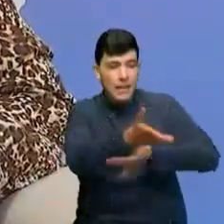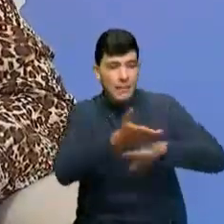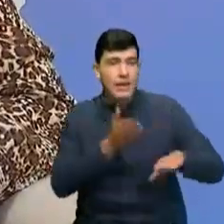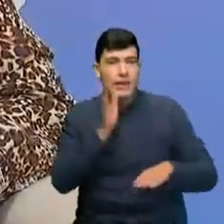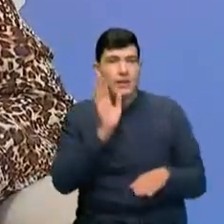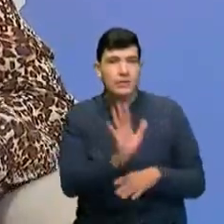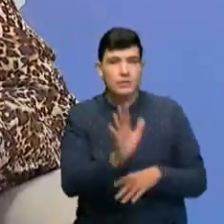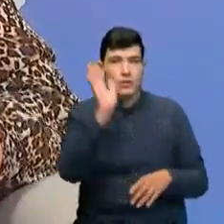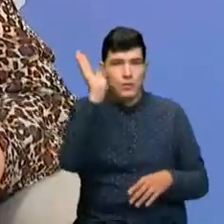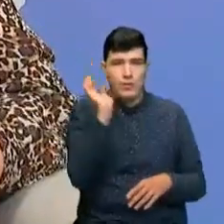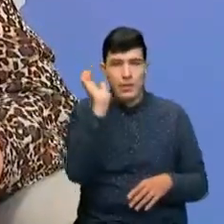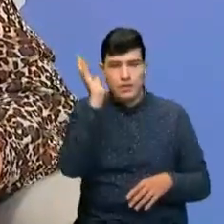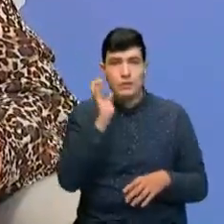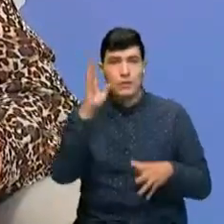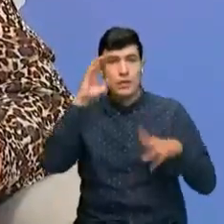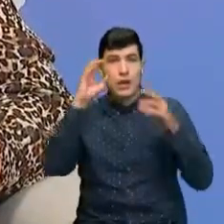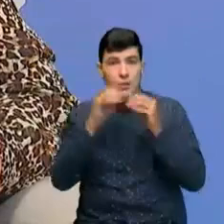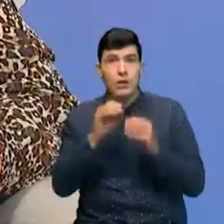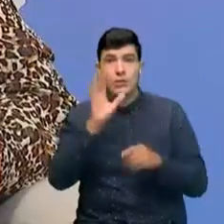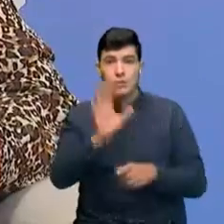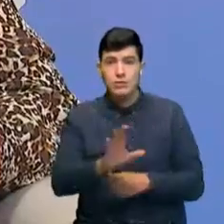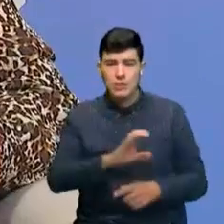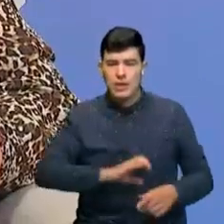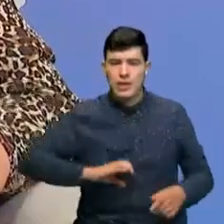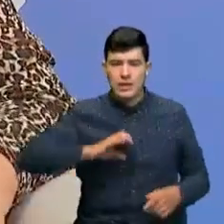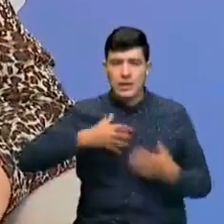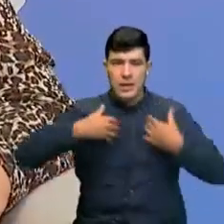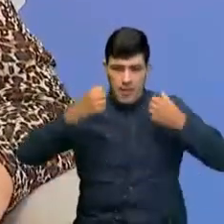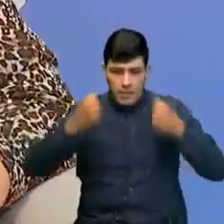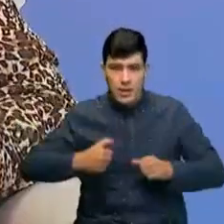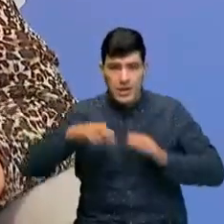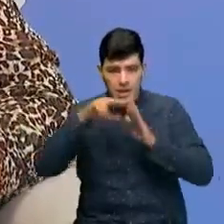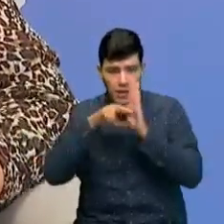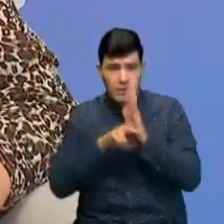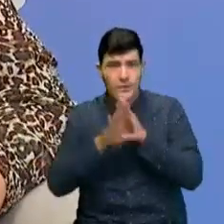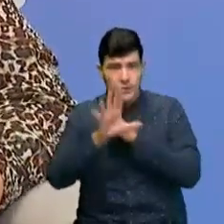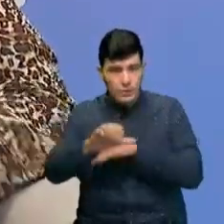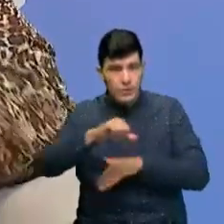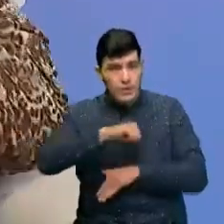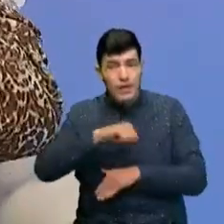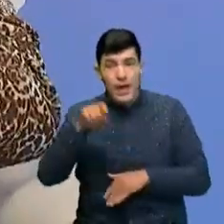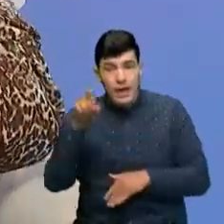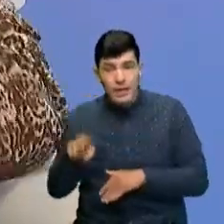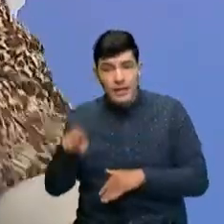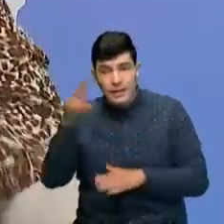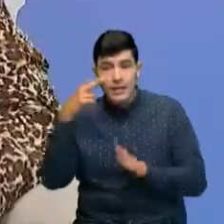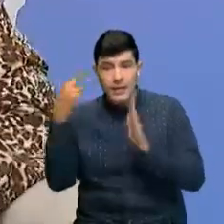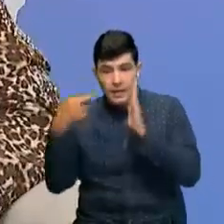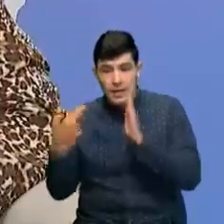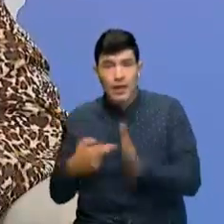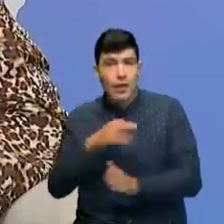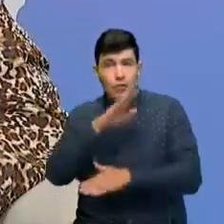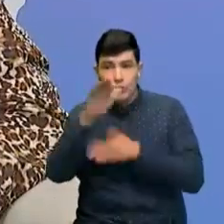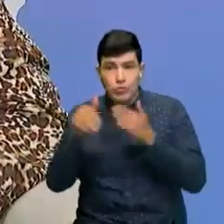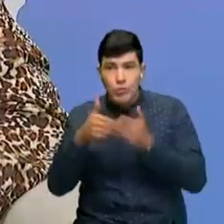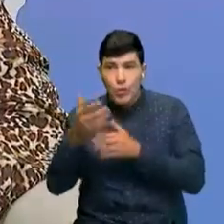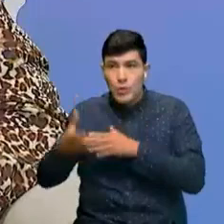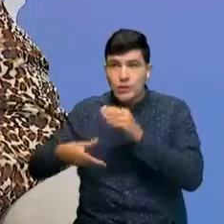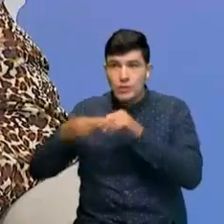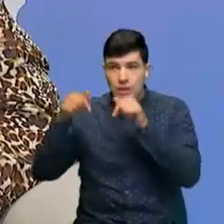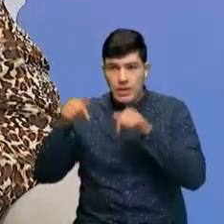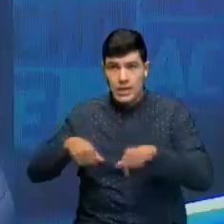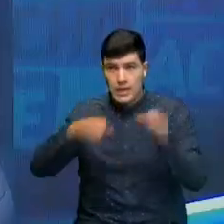pensión de acuerdo a la característica propia y el régimen que ustedes tengan. Ahí es donde miramos, pero todos se suman, aquí no se pierden